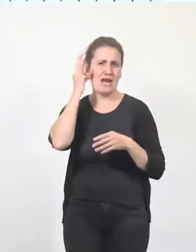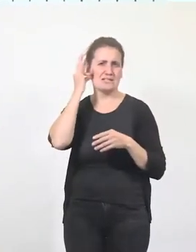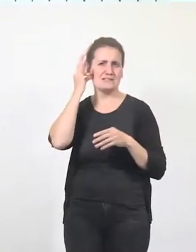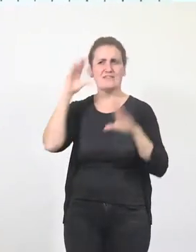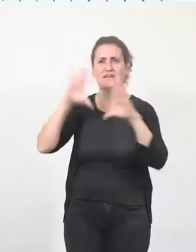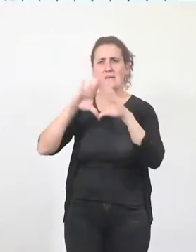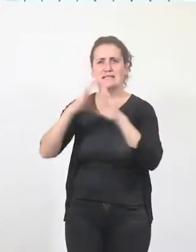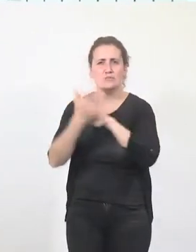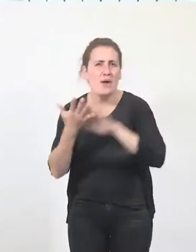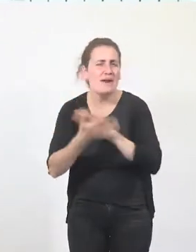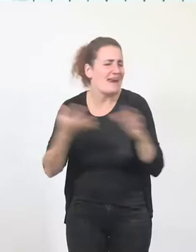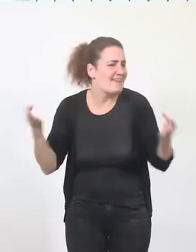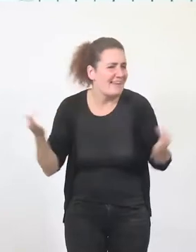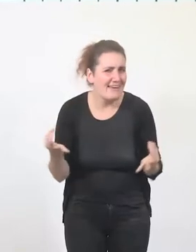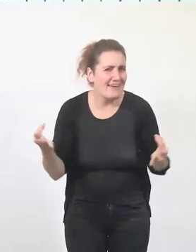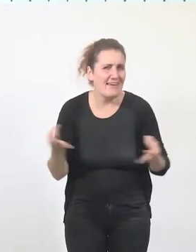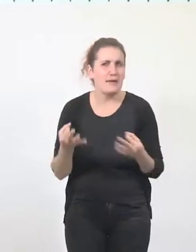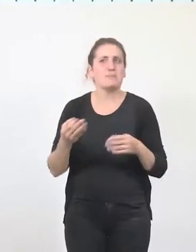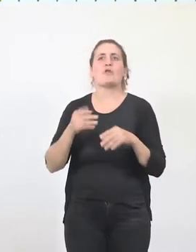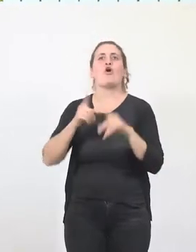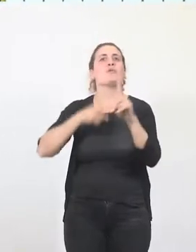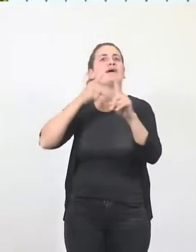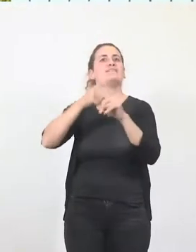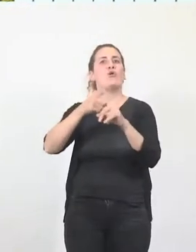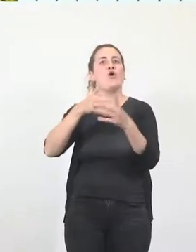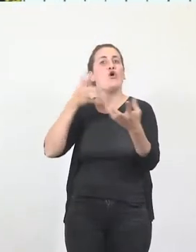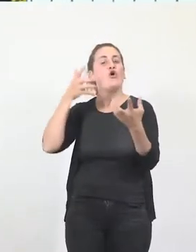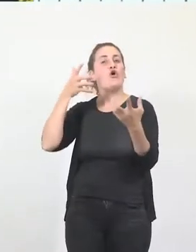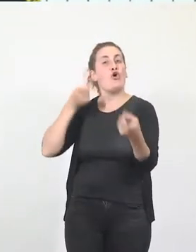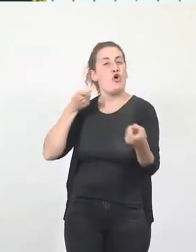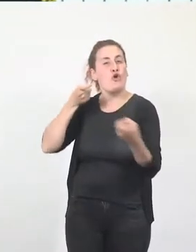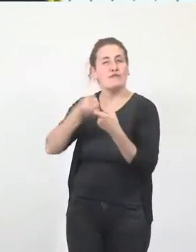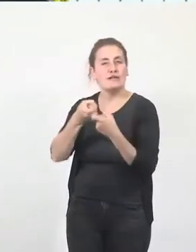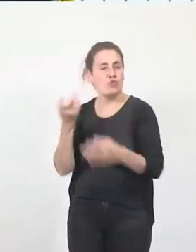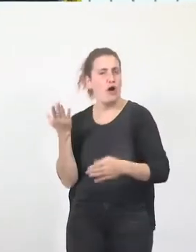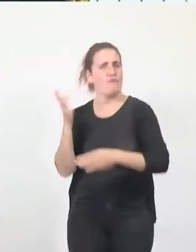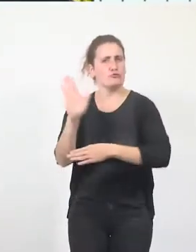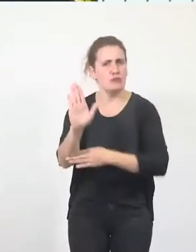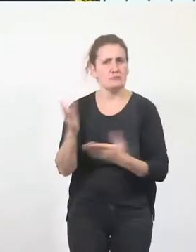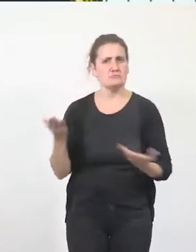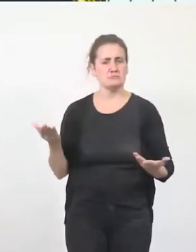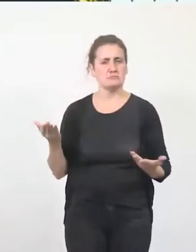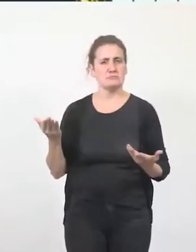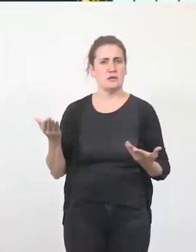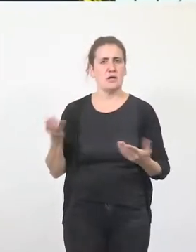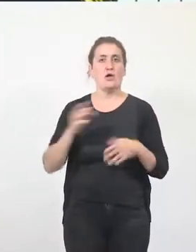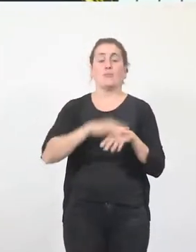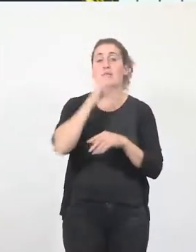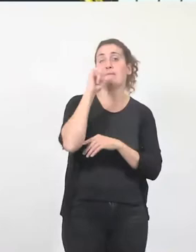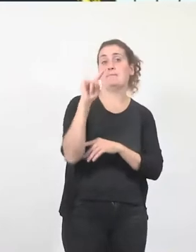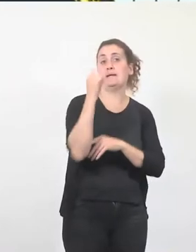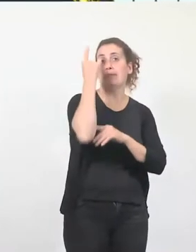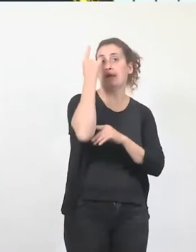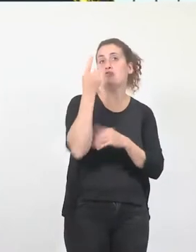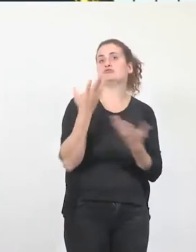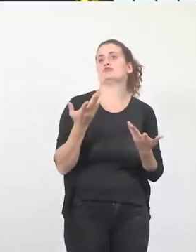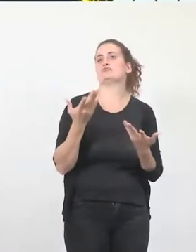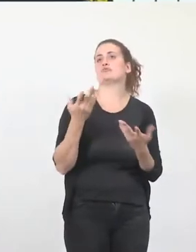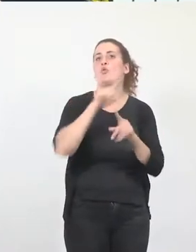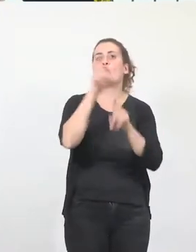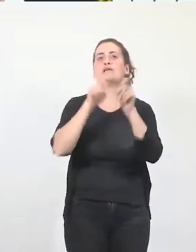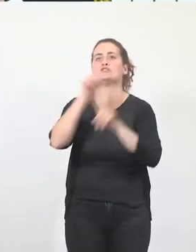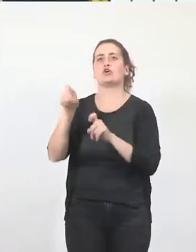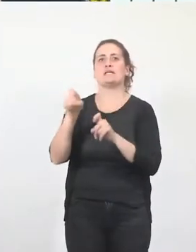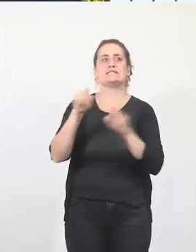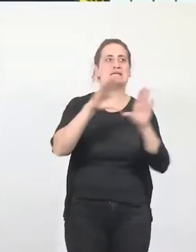mujeres, para afrontar el conflicto? Porque también aquí muchas veces se ha dicho, bueno, primero son las cuestiones de construcción